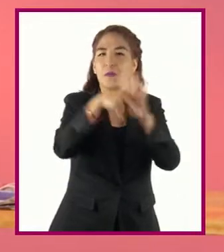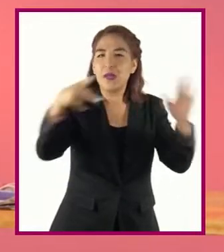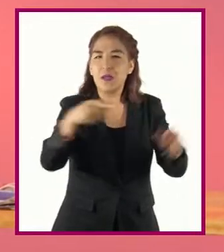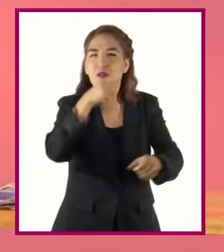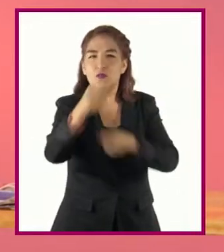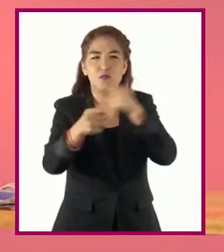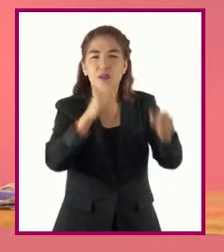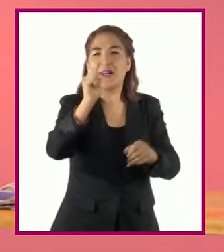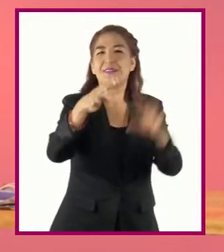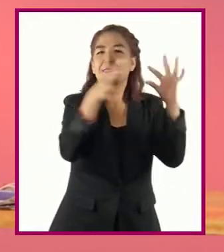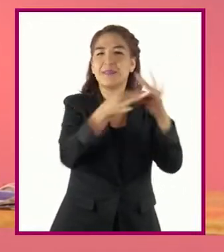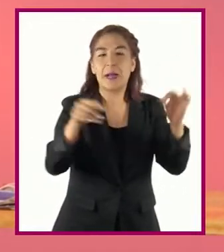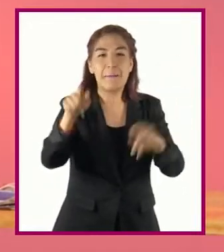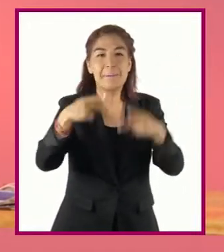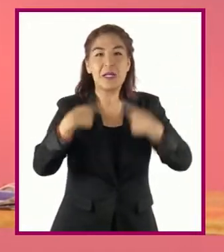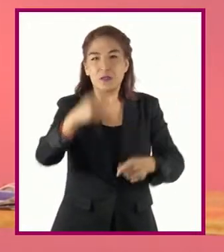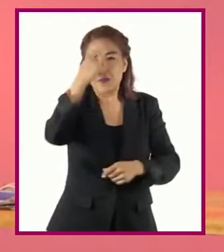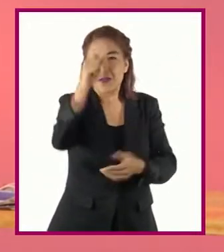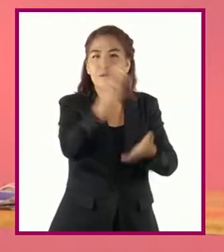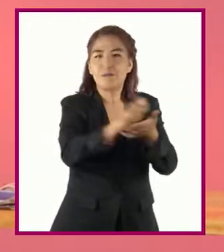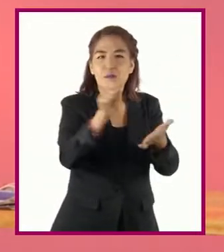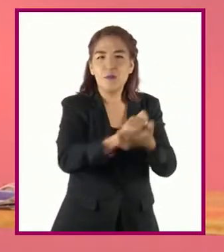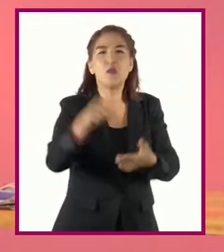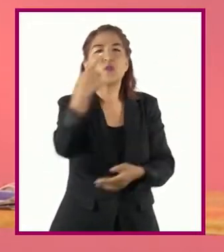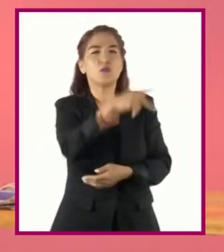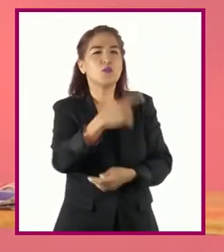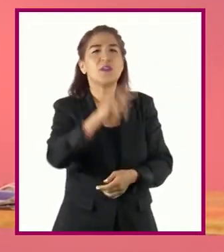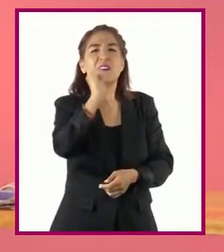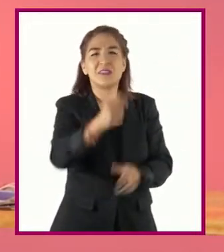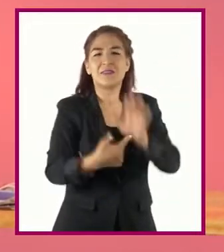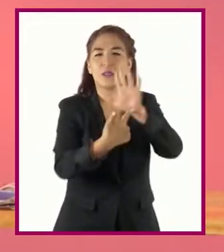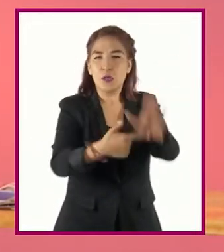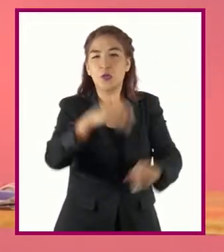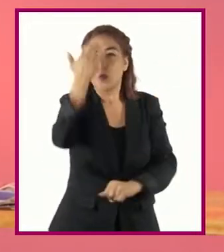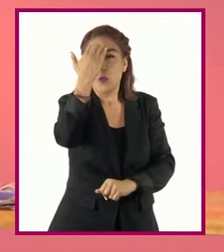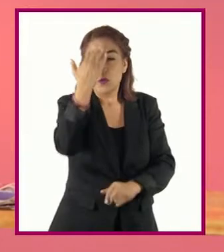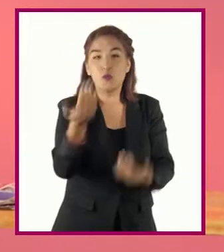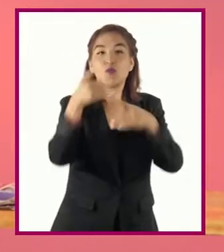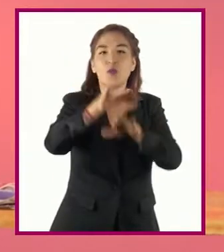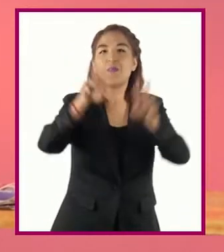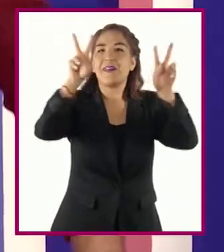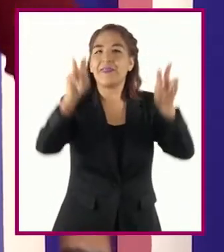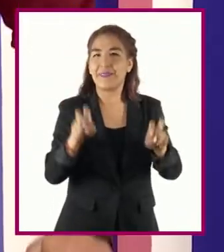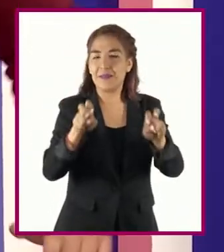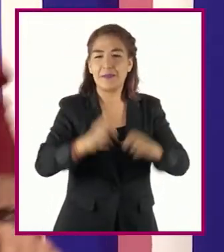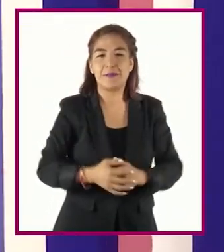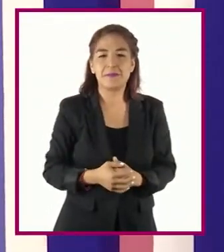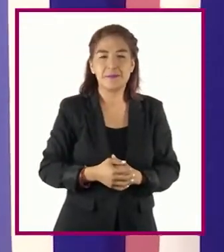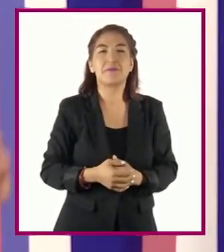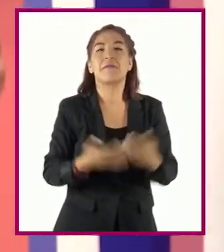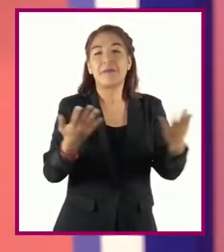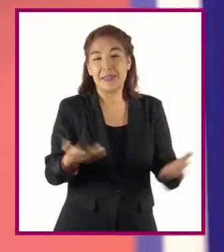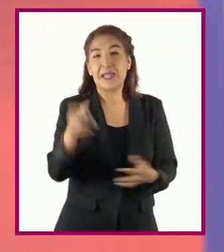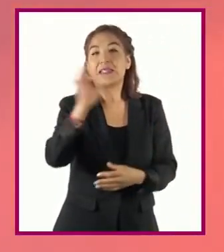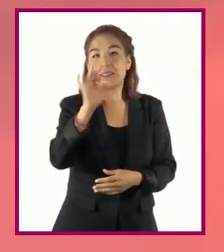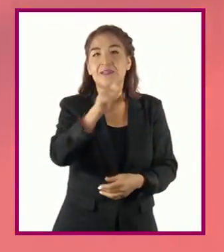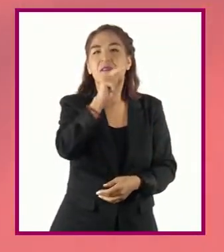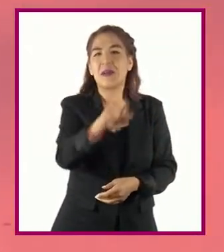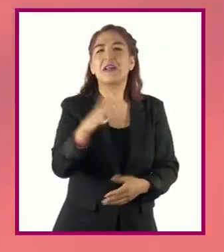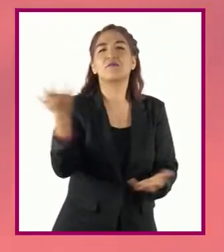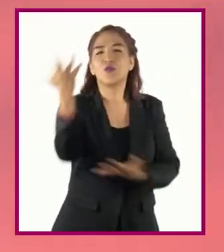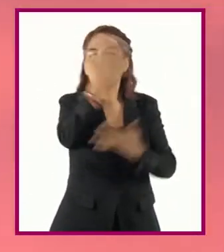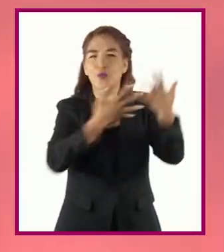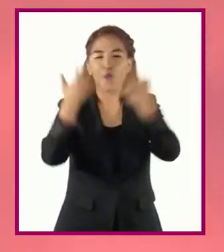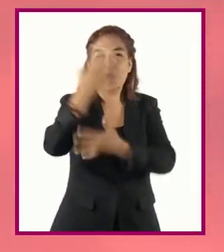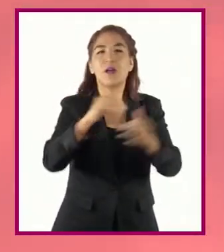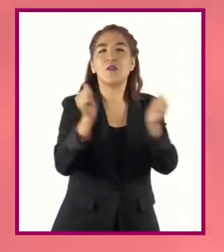en el cual el autor nos permite conocer su opinión sobre un tema vigente. Pero es posible que lo confundamos con